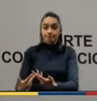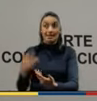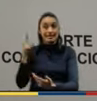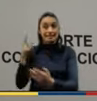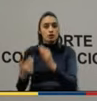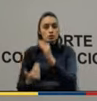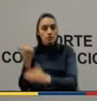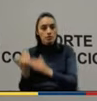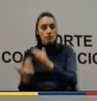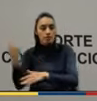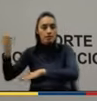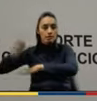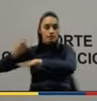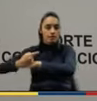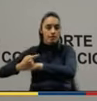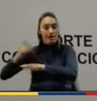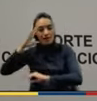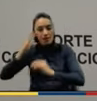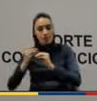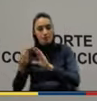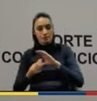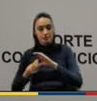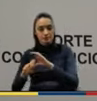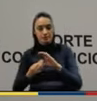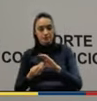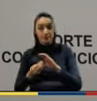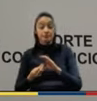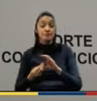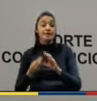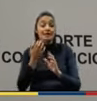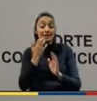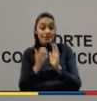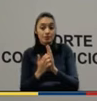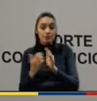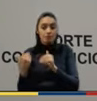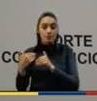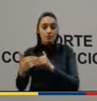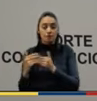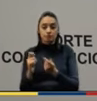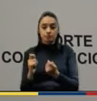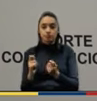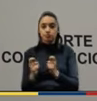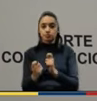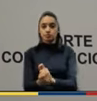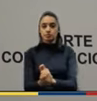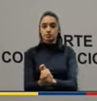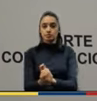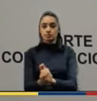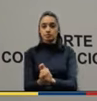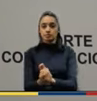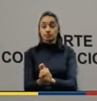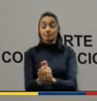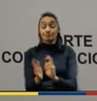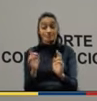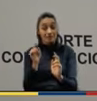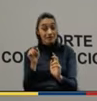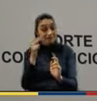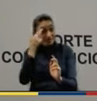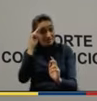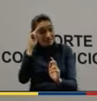a desarrollarse en el marco del Acuerdo de Escazú. El principio de progresividad y la cláusula de no limitación de derechos más favorables no eliminan el riesgo de